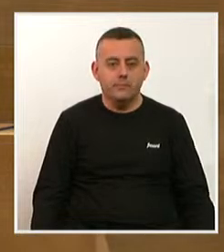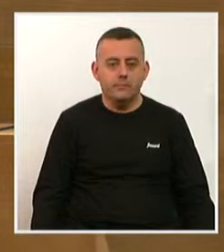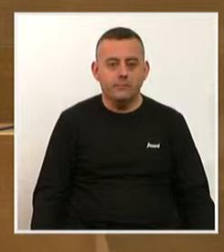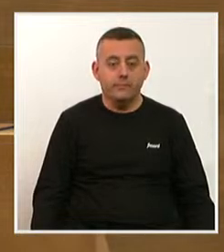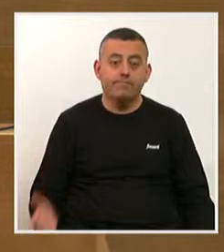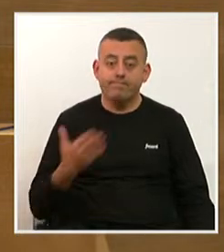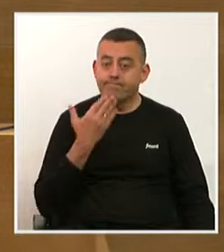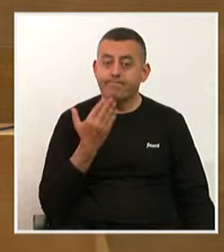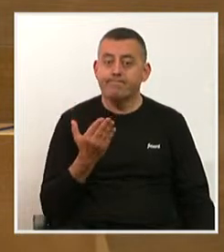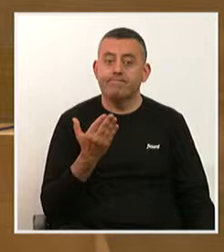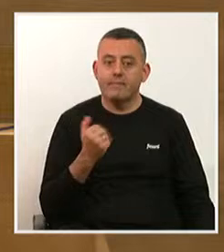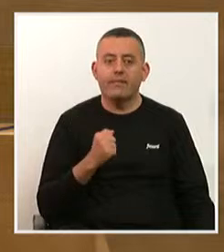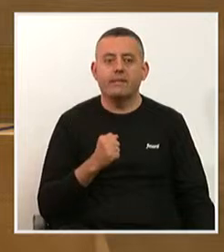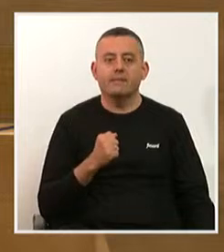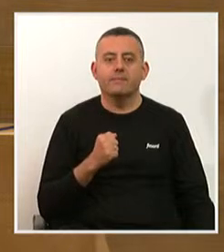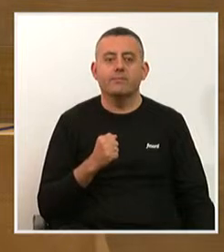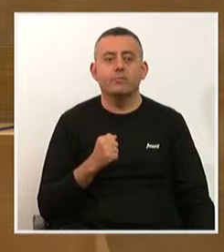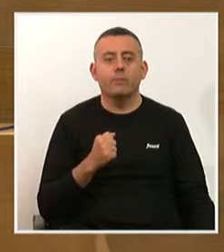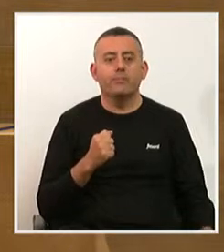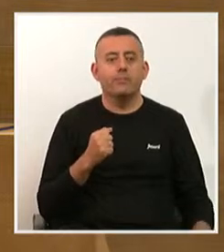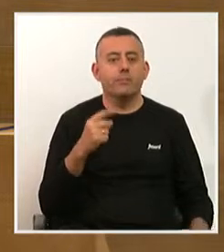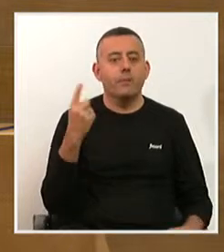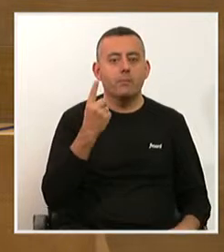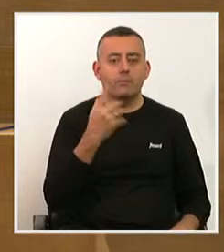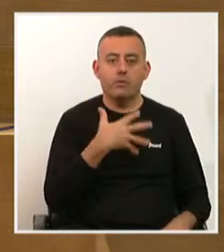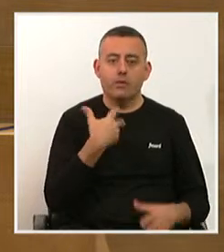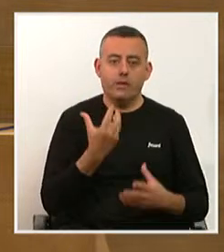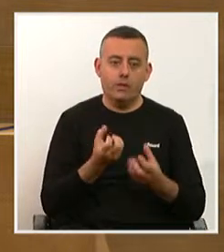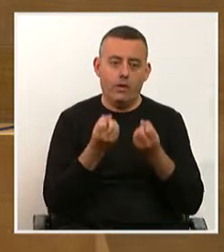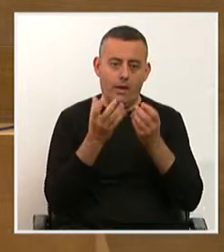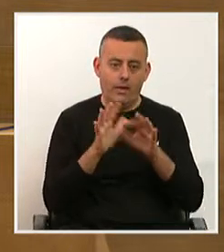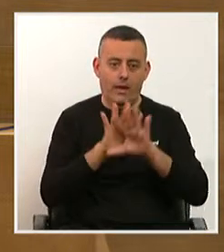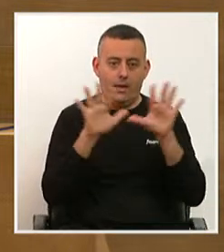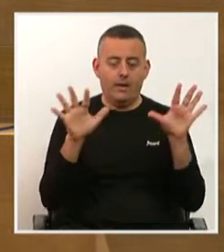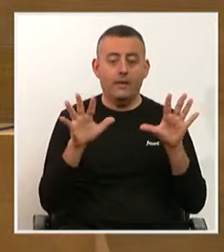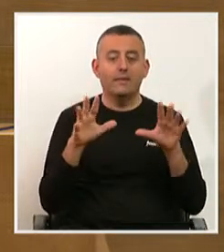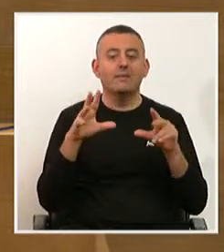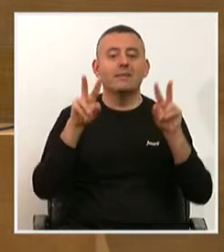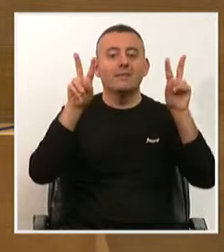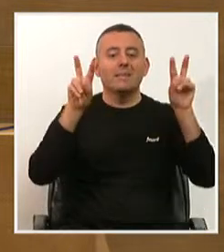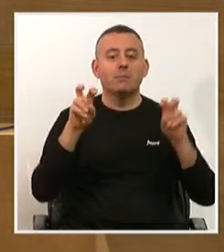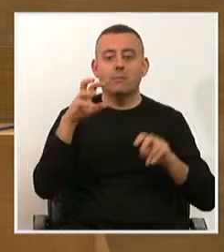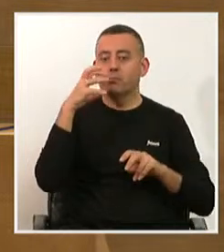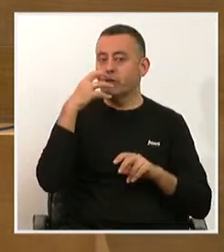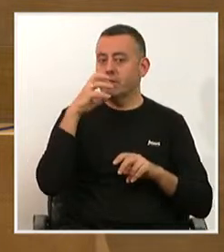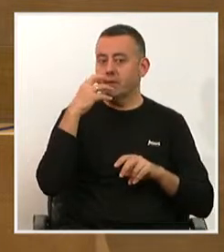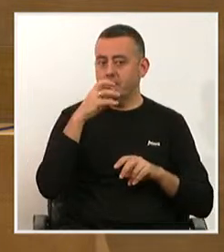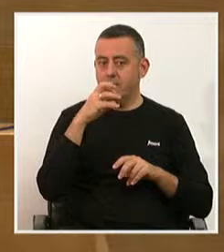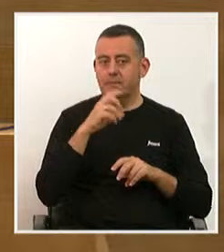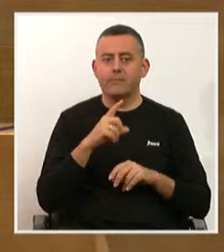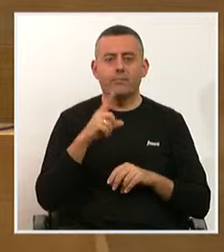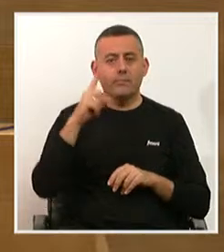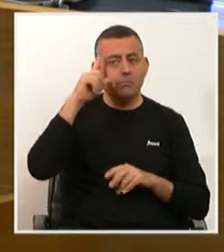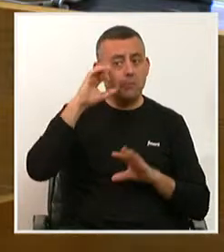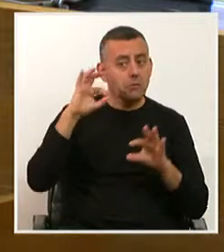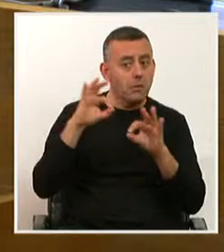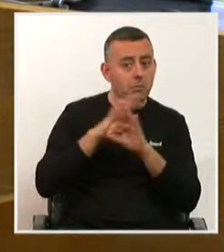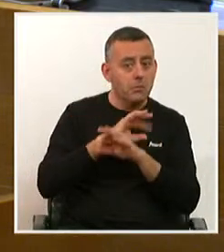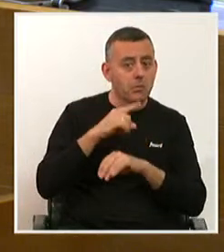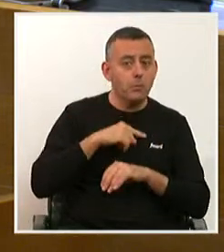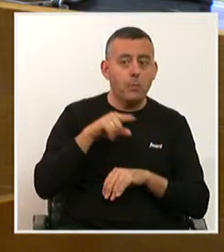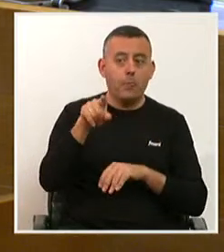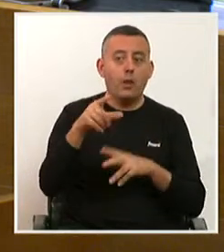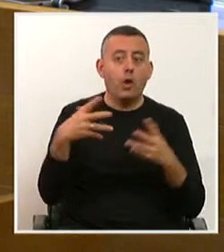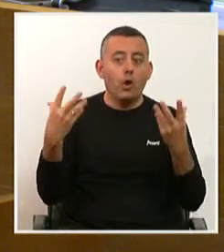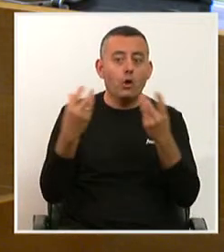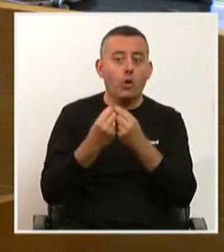gracias Bueno antes quería aclarar el tema de las protestas Mire yo si no me confundo creo que ustedes están en coalición con sumar